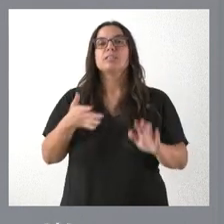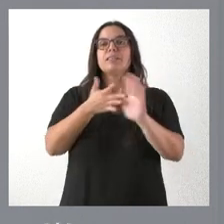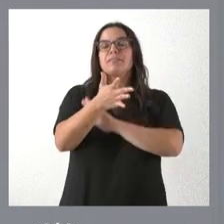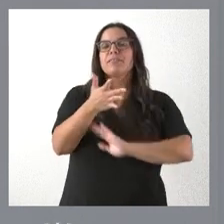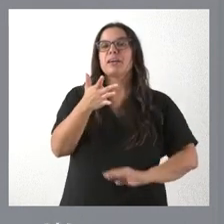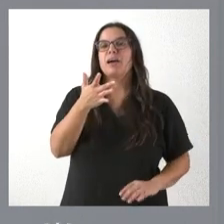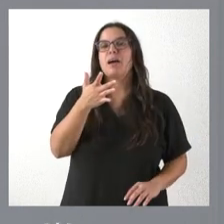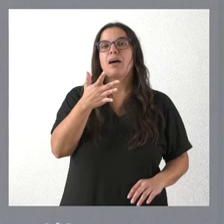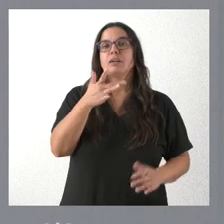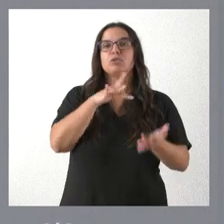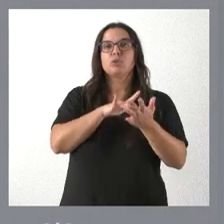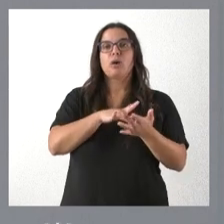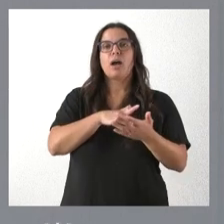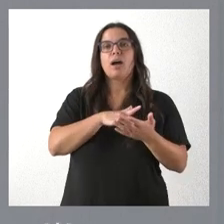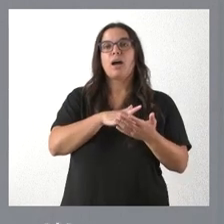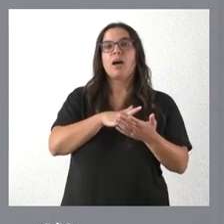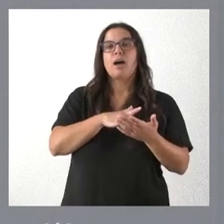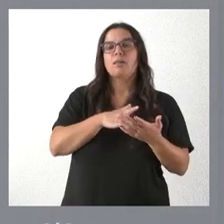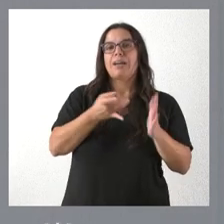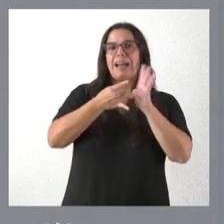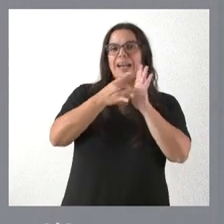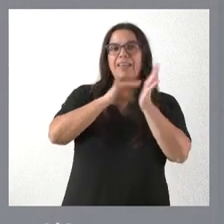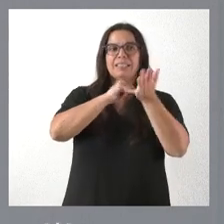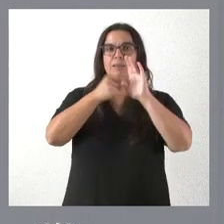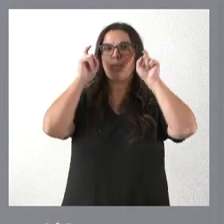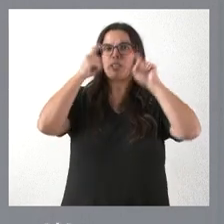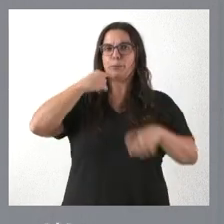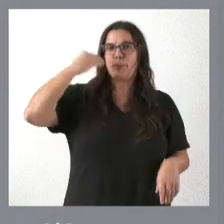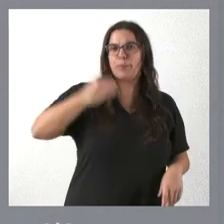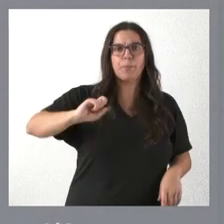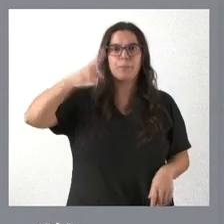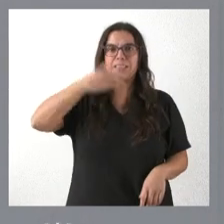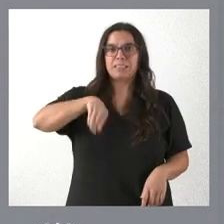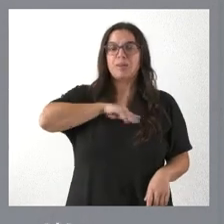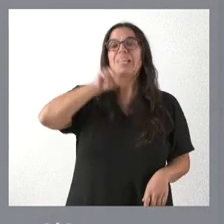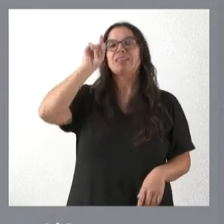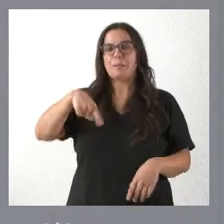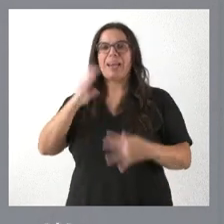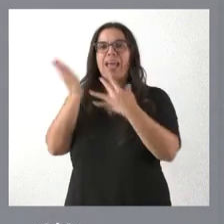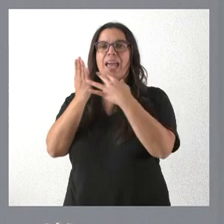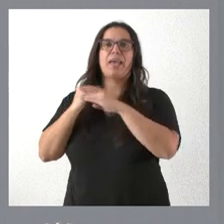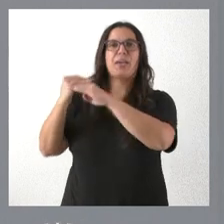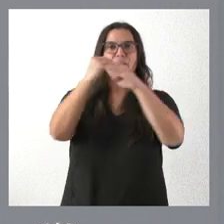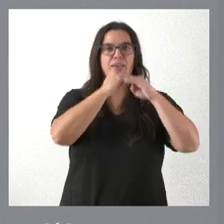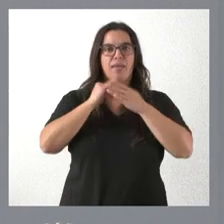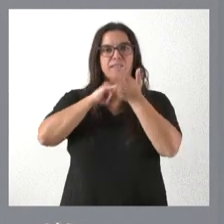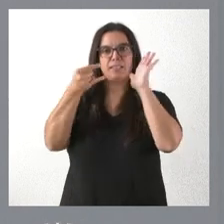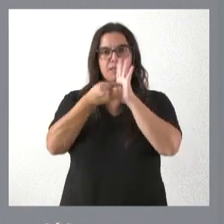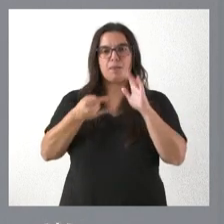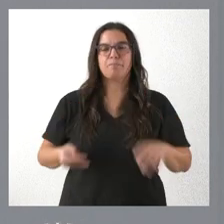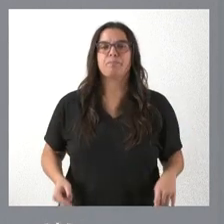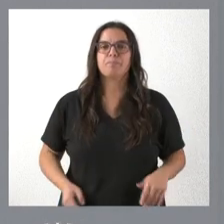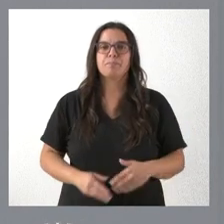de privilegio en España en torno a la calidad de sistema educativo sino también en el ámbito de la equidad de este sistema educativo